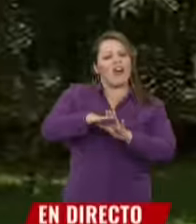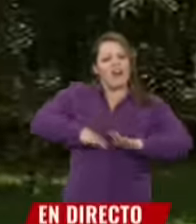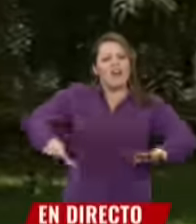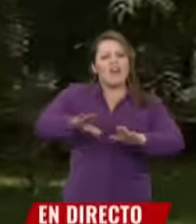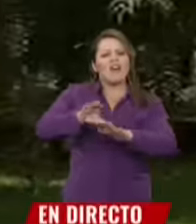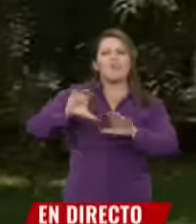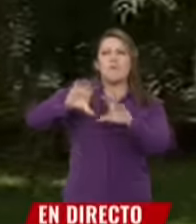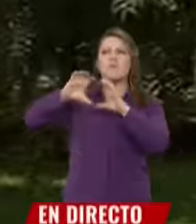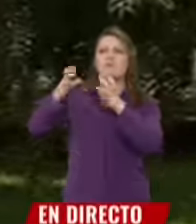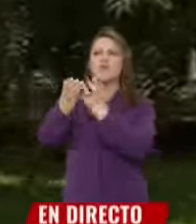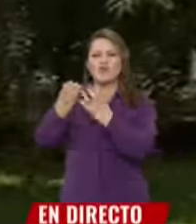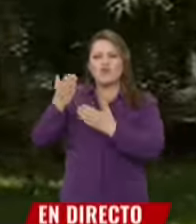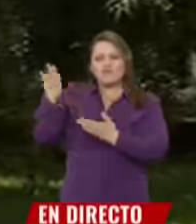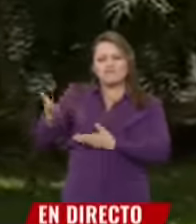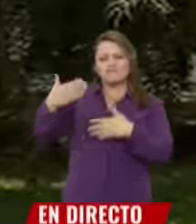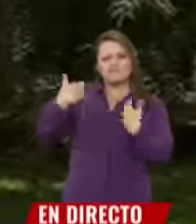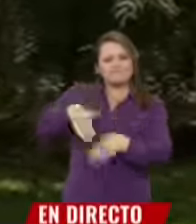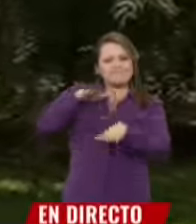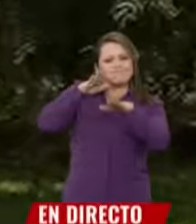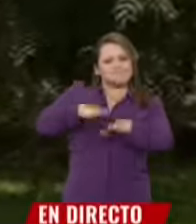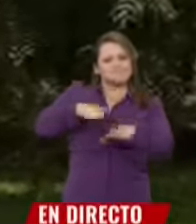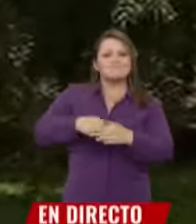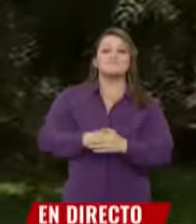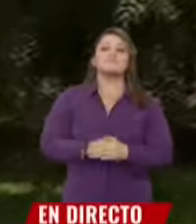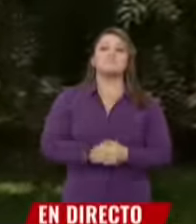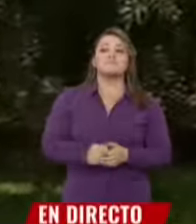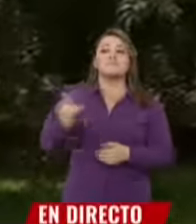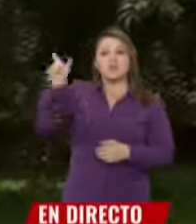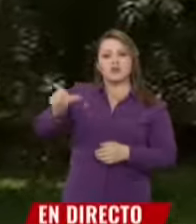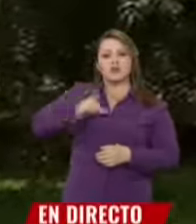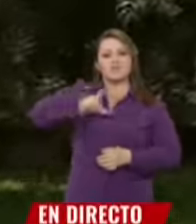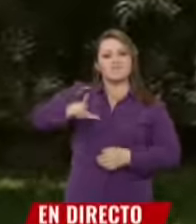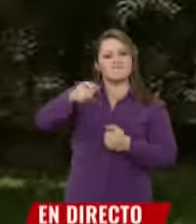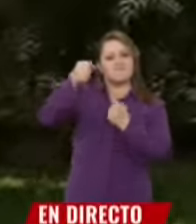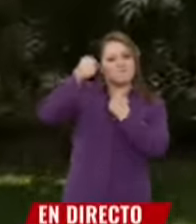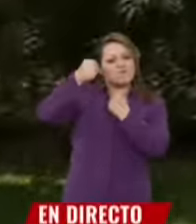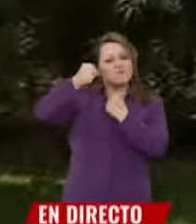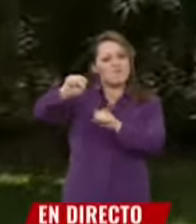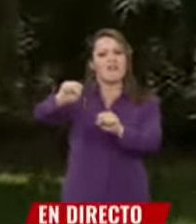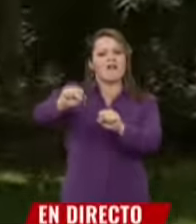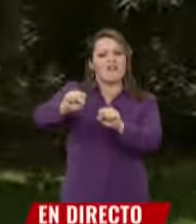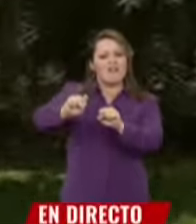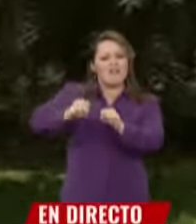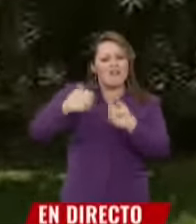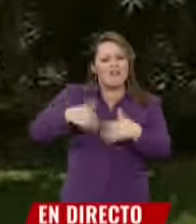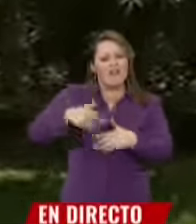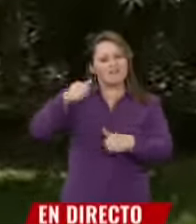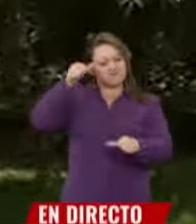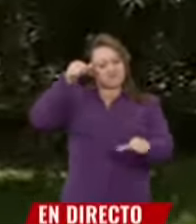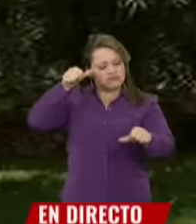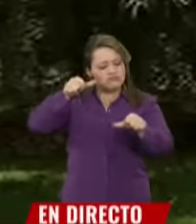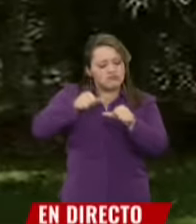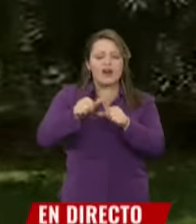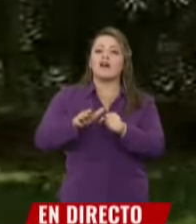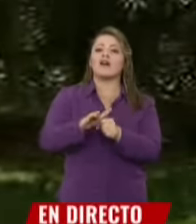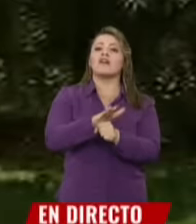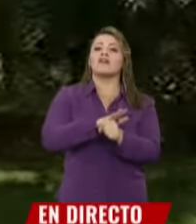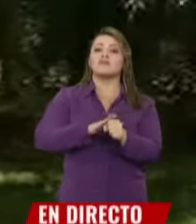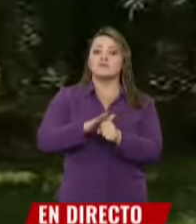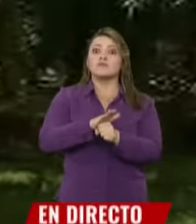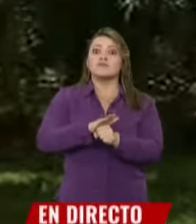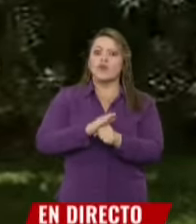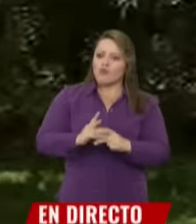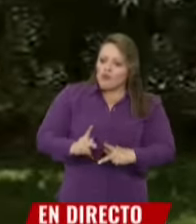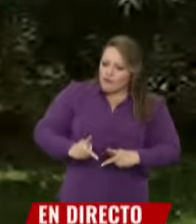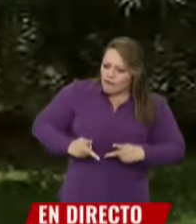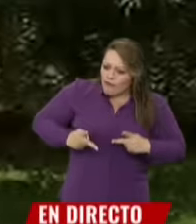el pueblo cubano es el ídolo, el hombre que además ha dejado un legado y ha dejado un modo de vivir